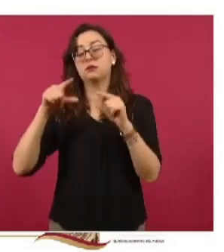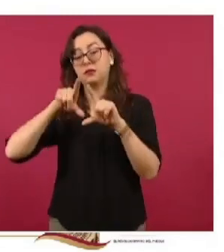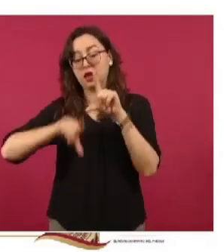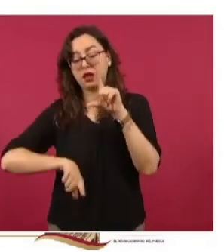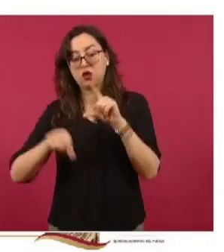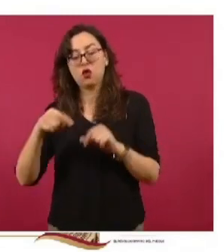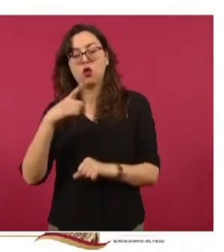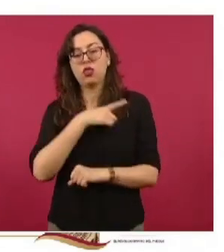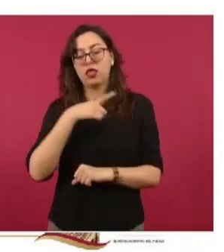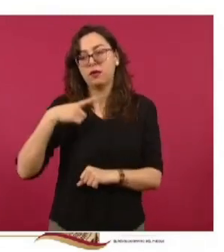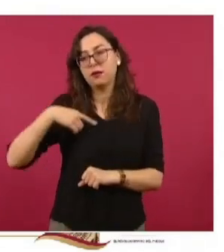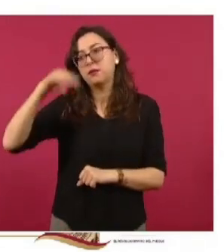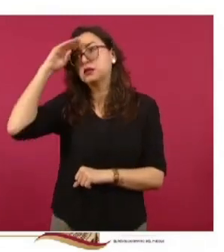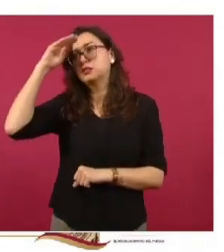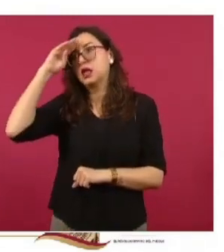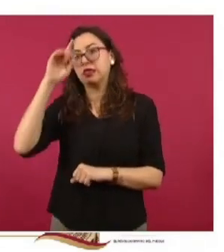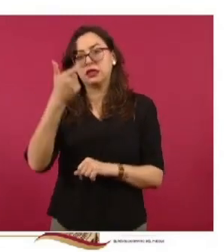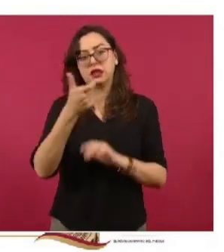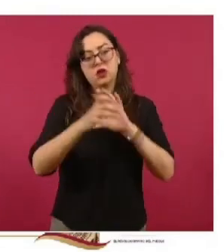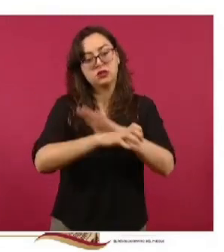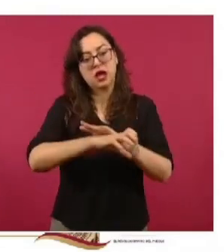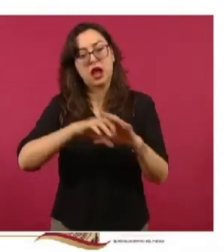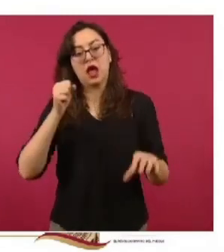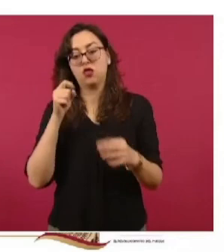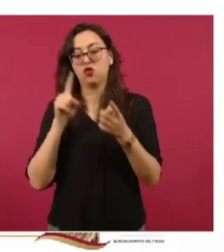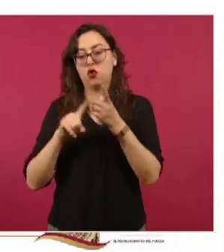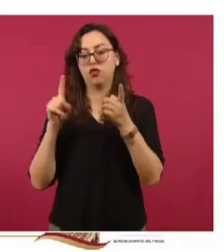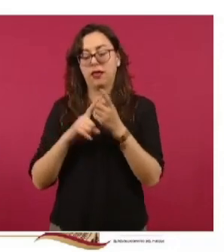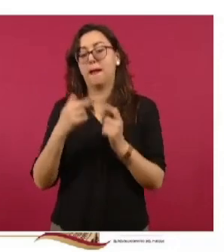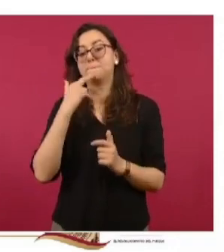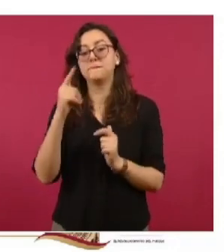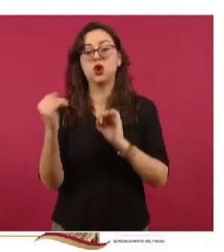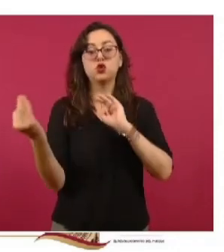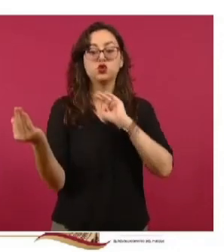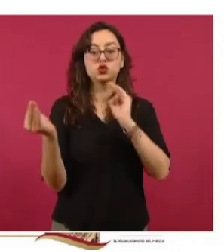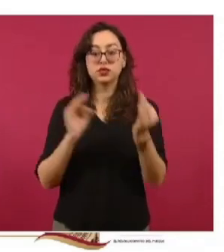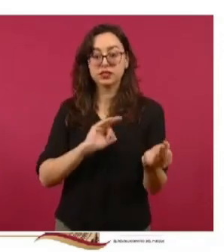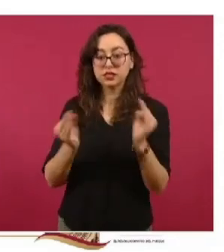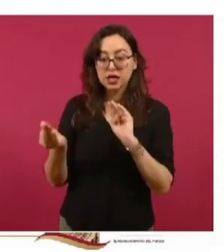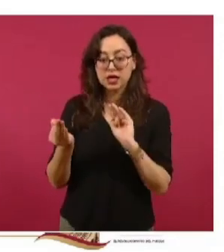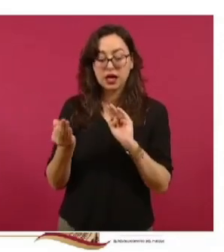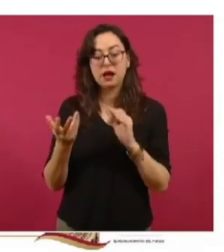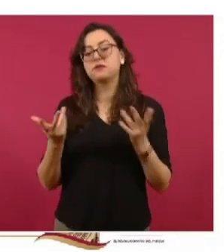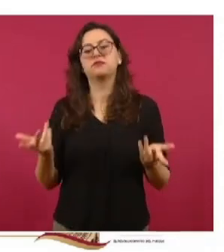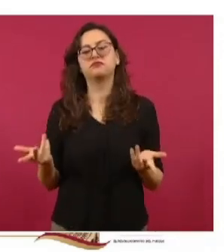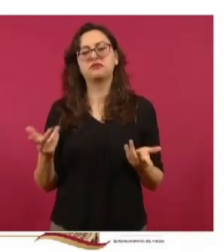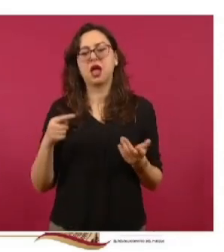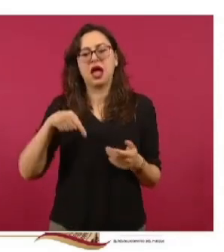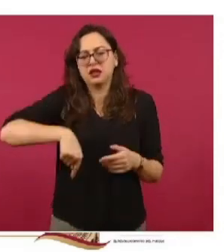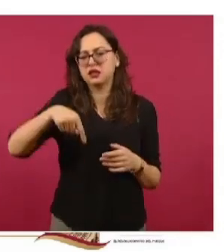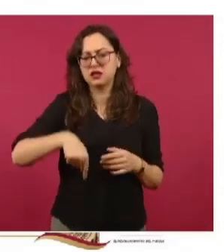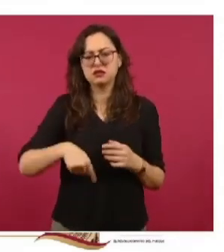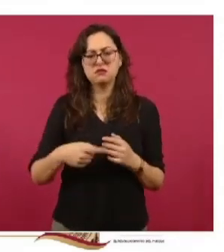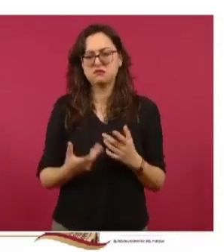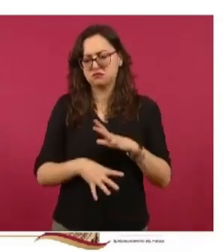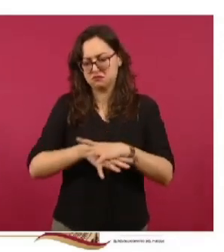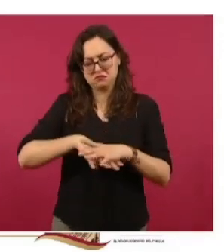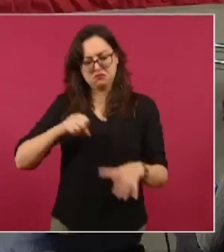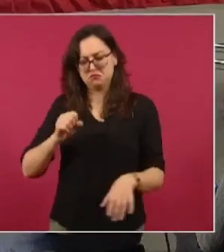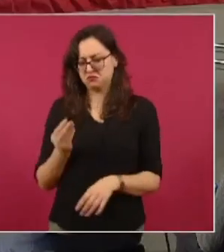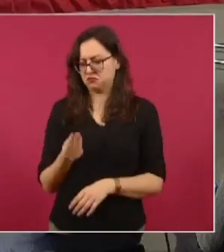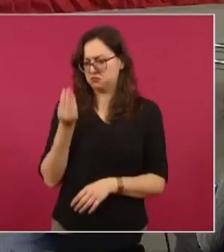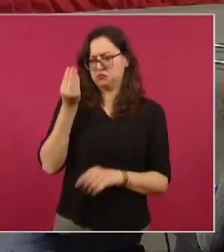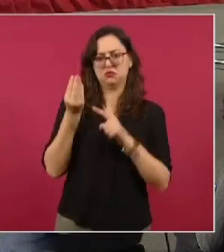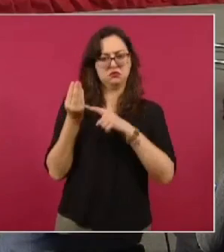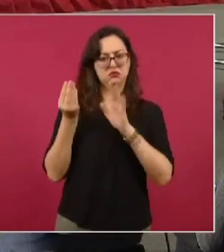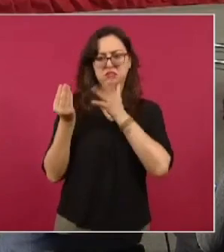a recoger ese dinero y que determinan el tipo de cambio y la comisión allá, la paisana, el paisano,